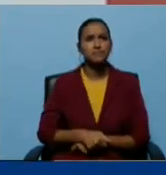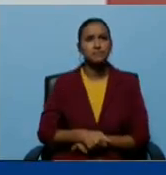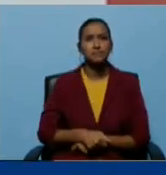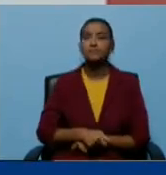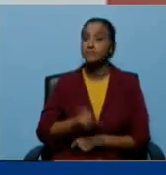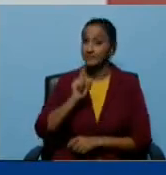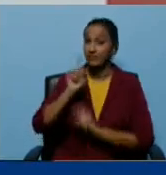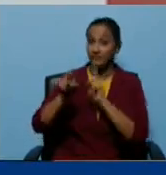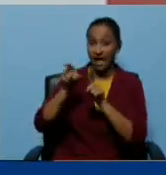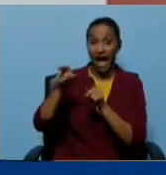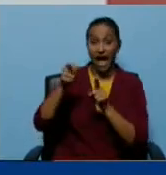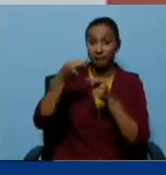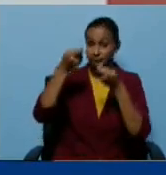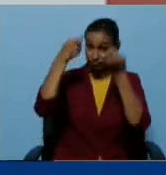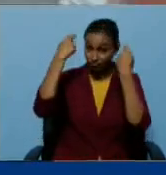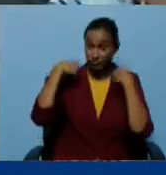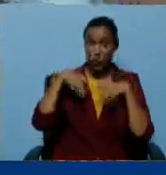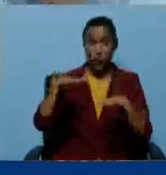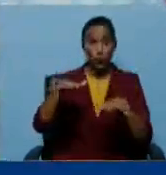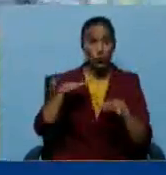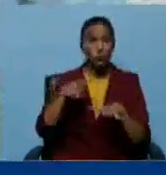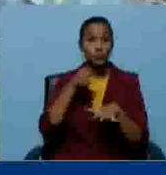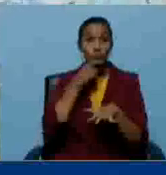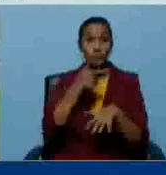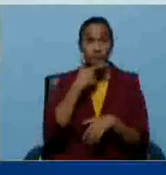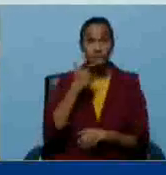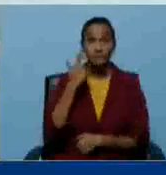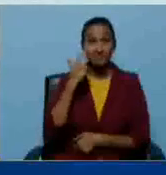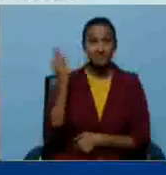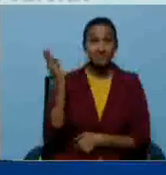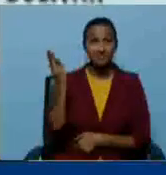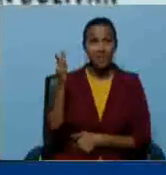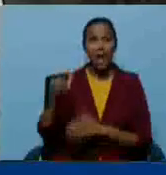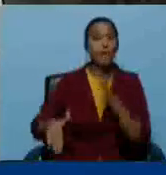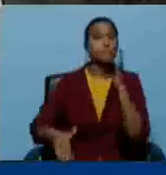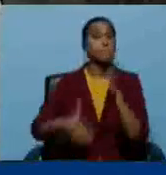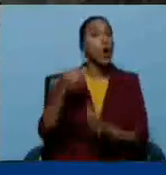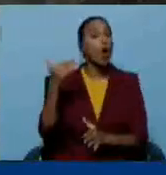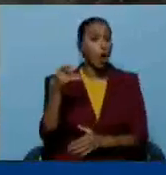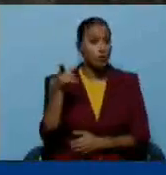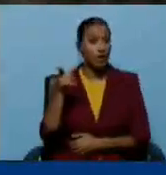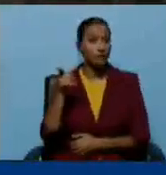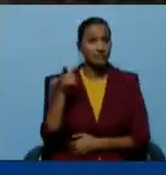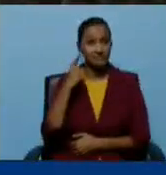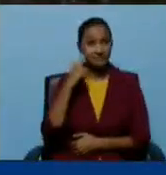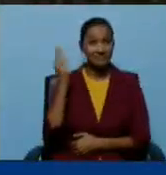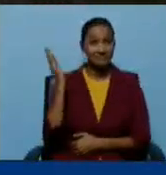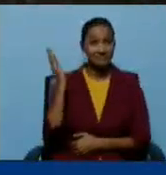Ese peinado te queda bien, ¿oíste? Siempre anda a la moda.